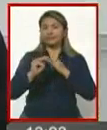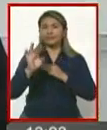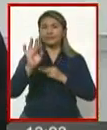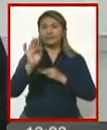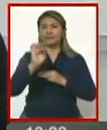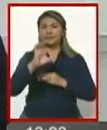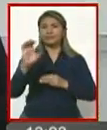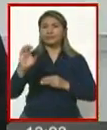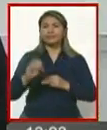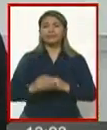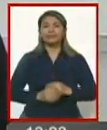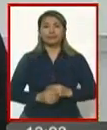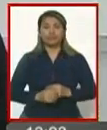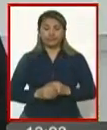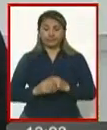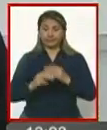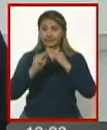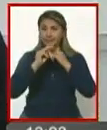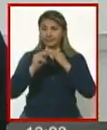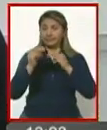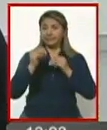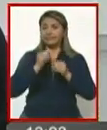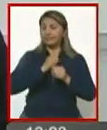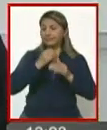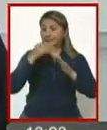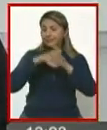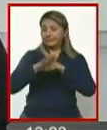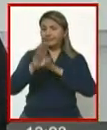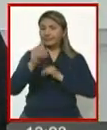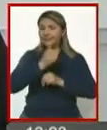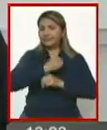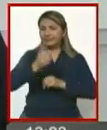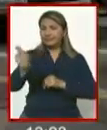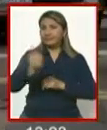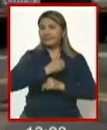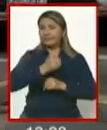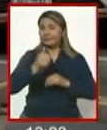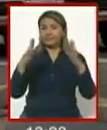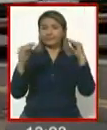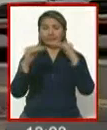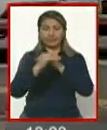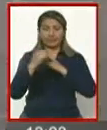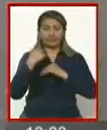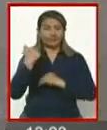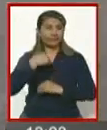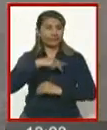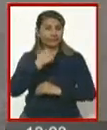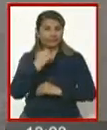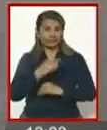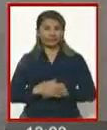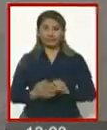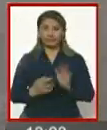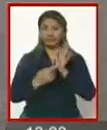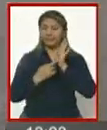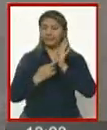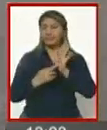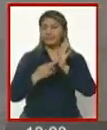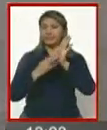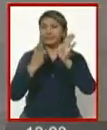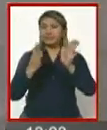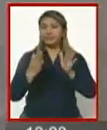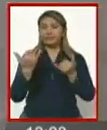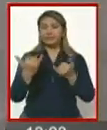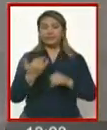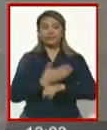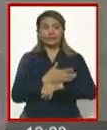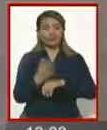de 800 las unidades, los micros por hora que ingresan en esta avenida. Nosotros estamos haciendo una representación